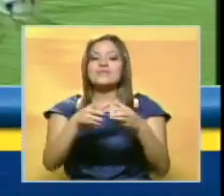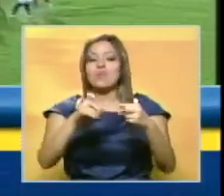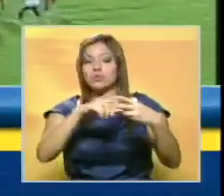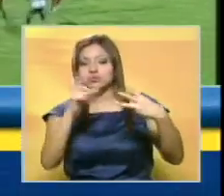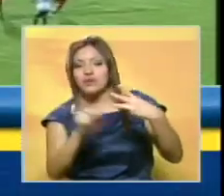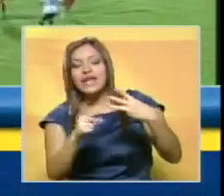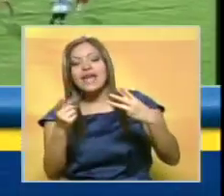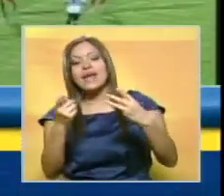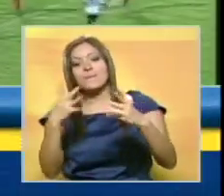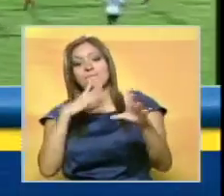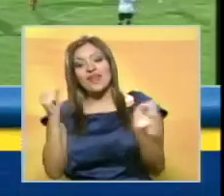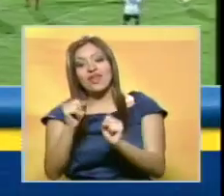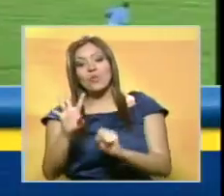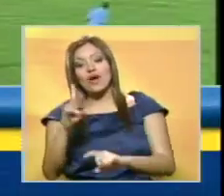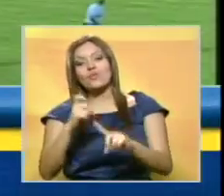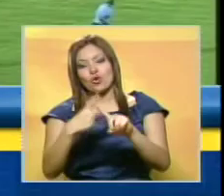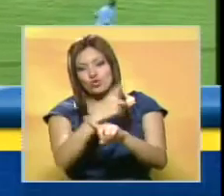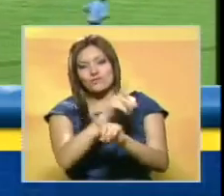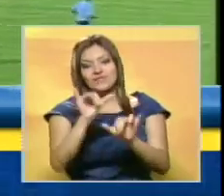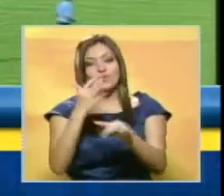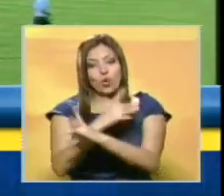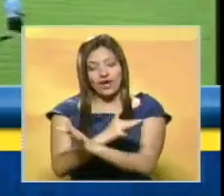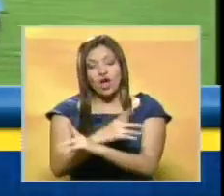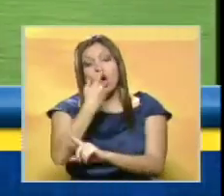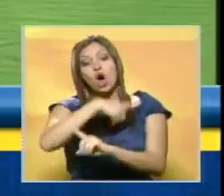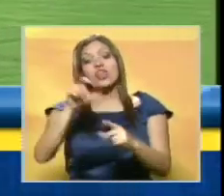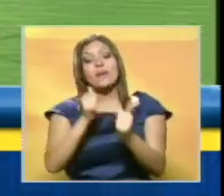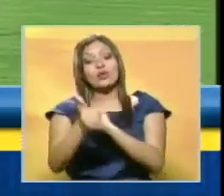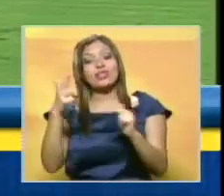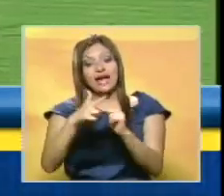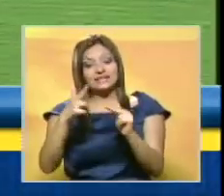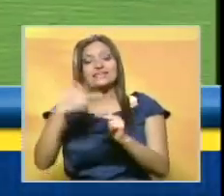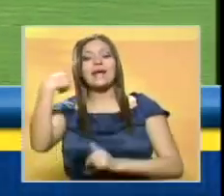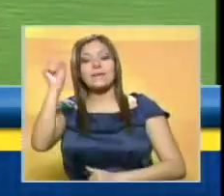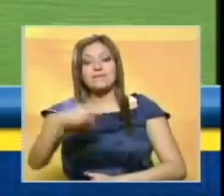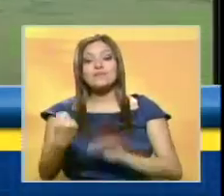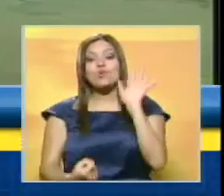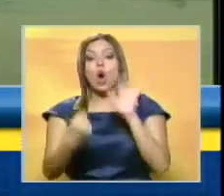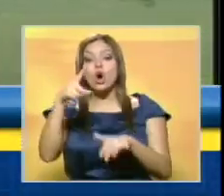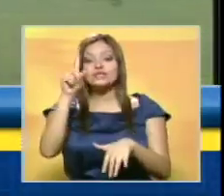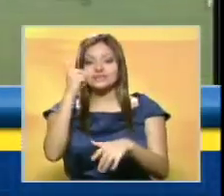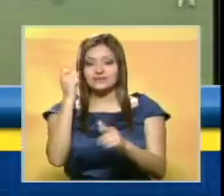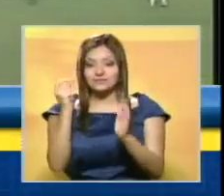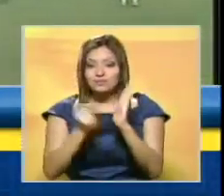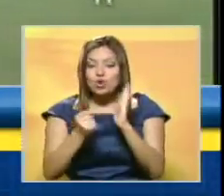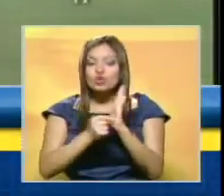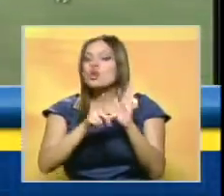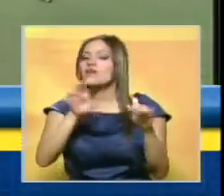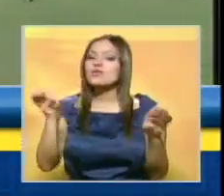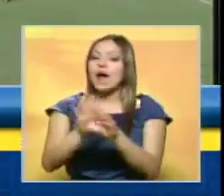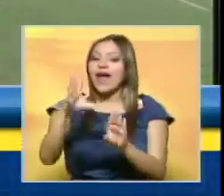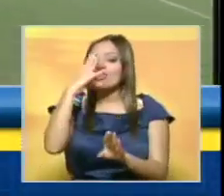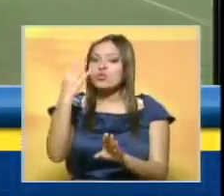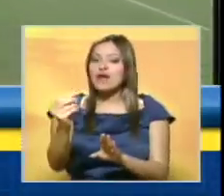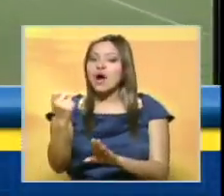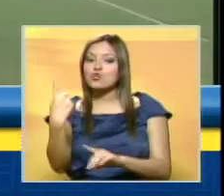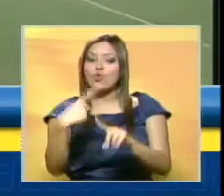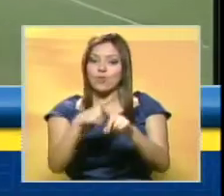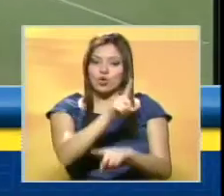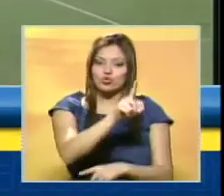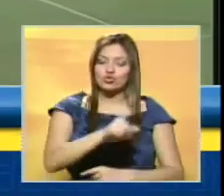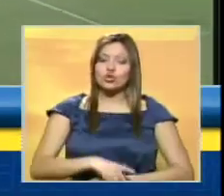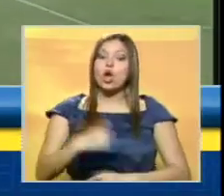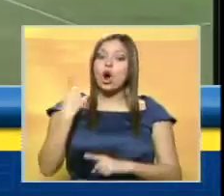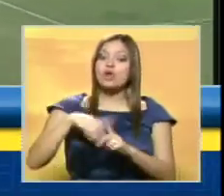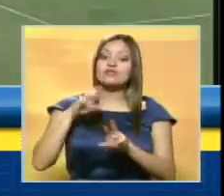golear a Estudiantes de Mérida 4-1. Por su parte, el Deportivo Táchira también tiene 11 puntos tras empatar con Tucanes a 1. En otros resultados